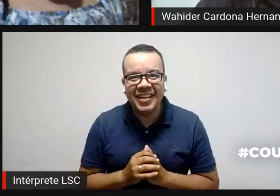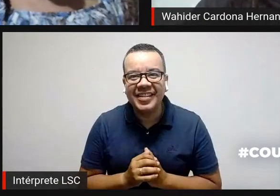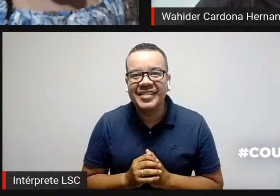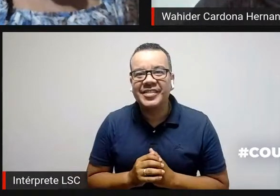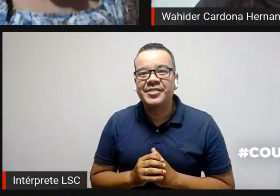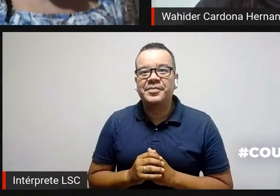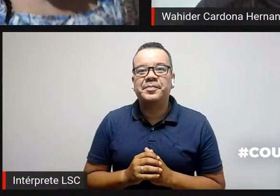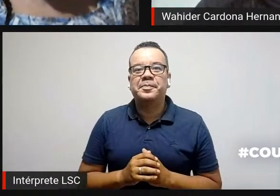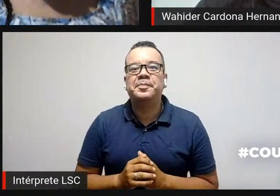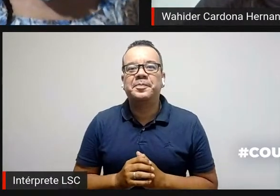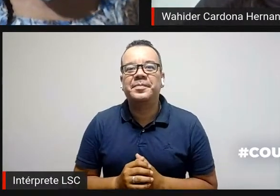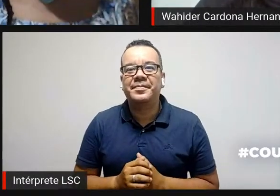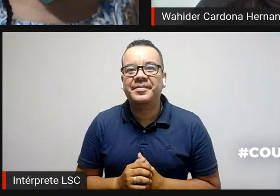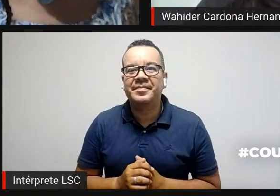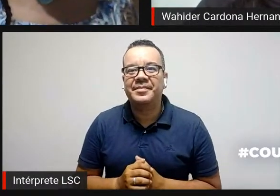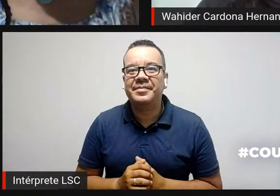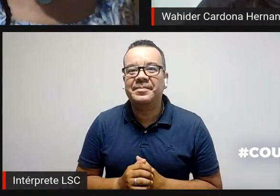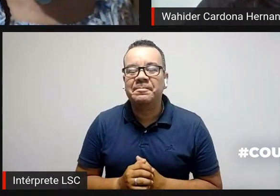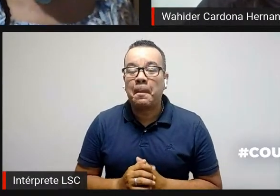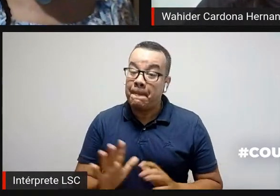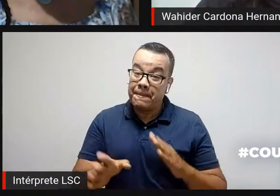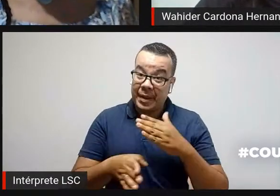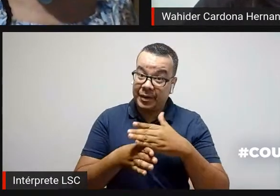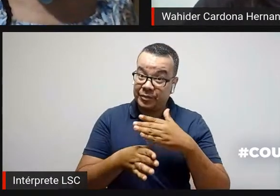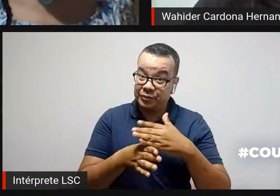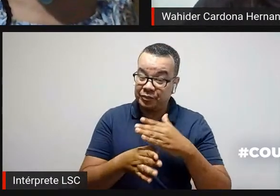Bueno, continúo con este texto.